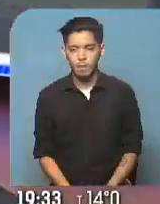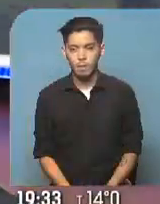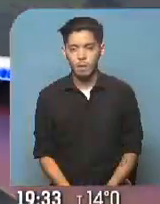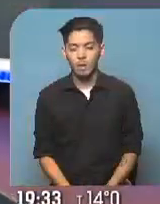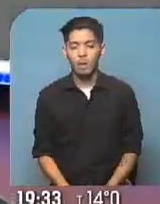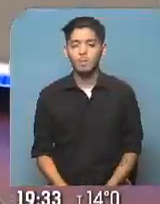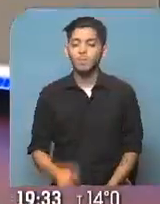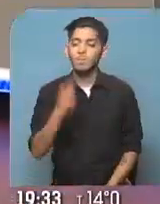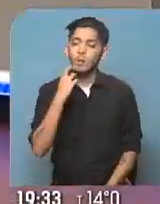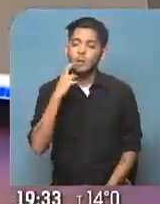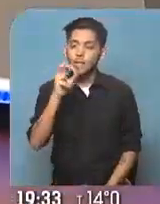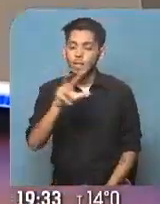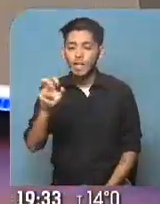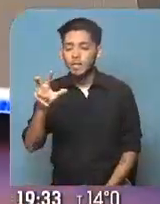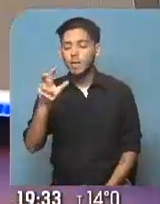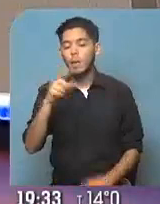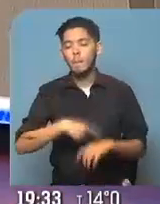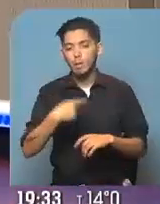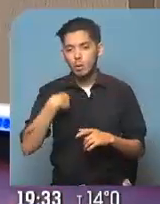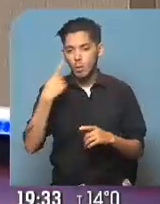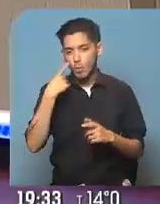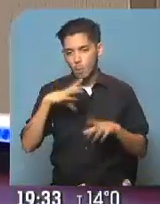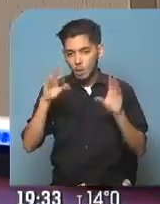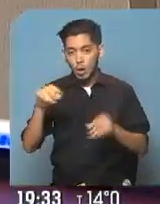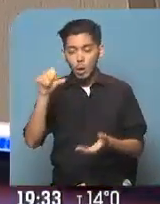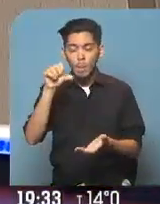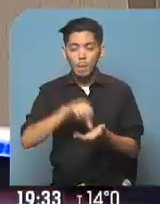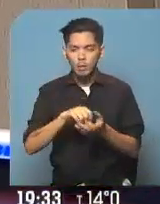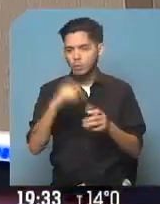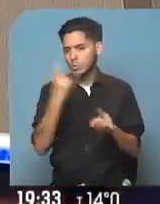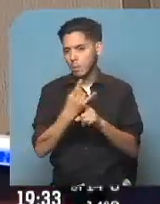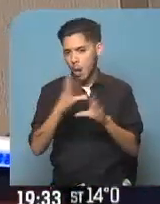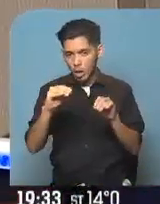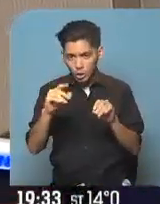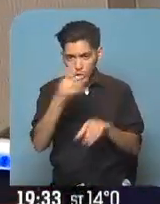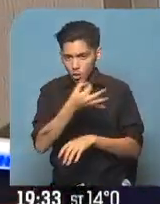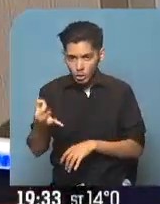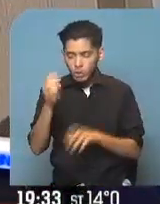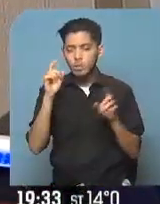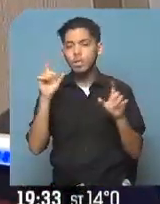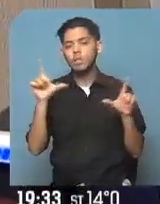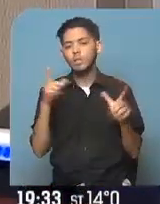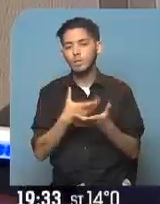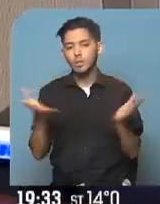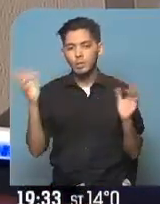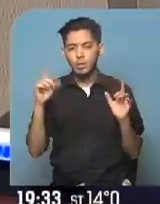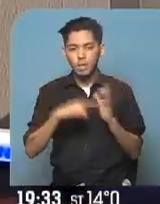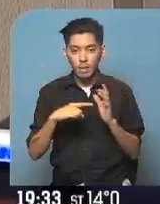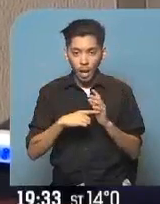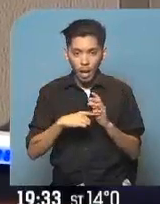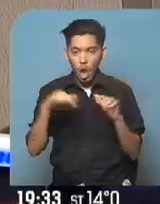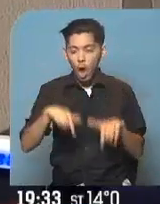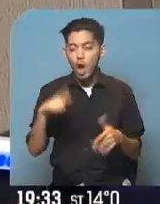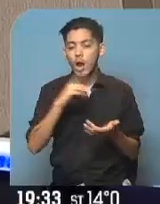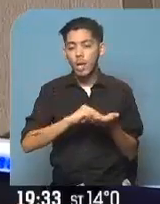Son las 19:33, estamos en vivo para todo el país, como todas las noches, a través del Noti Central de la Televisión Pública. Hoy la